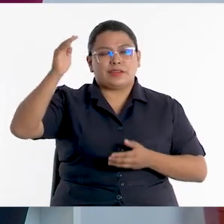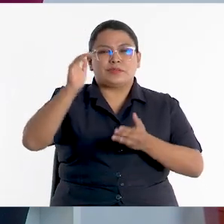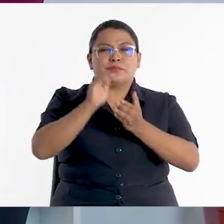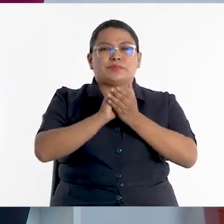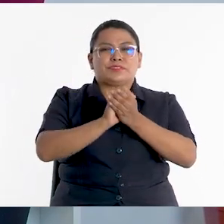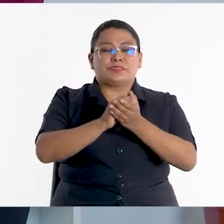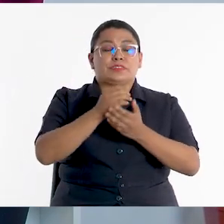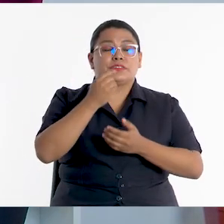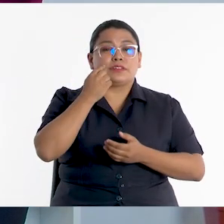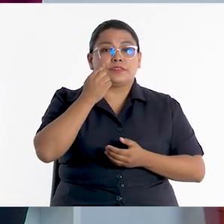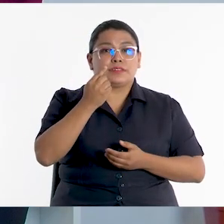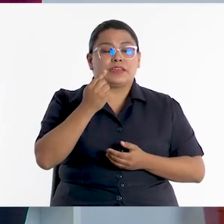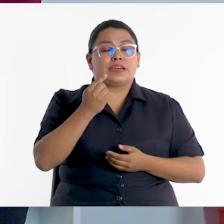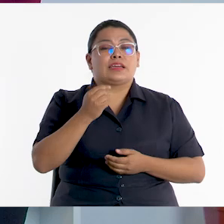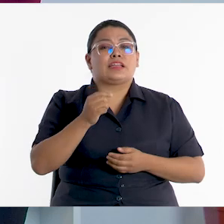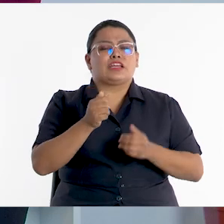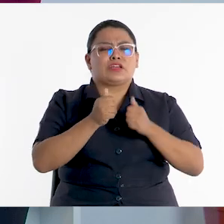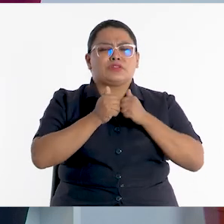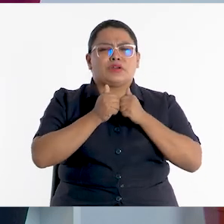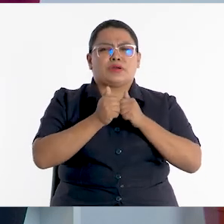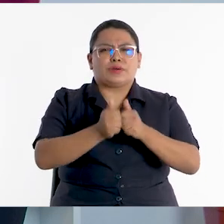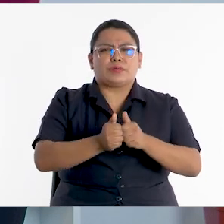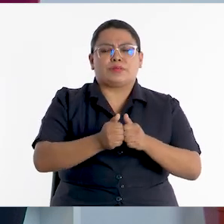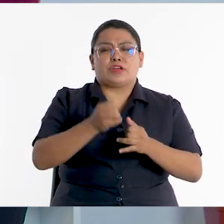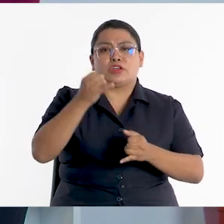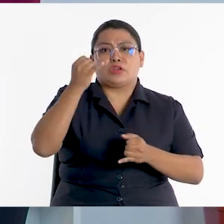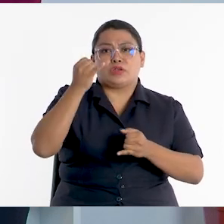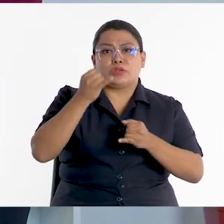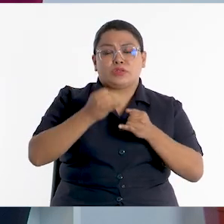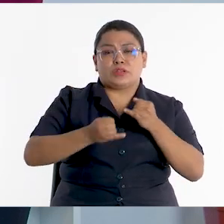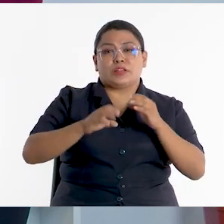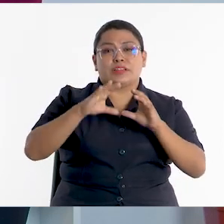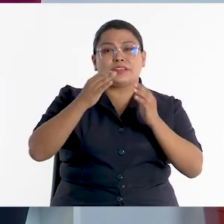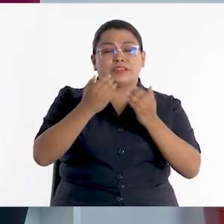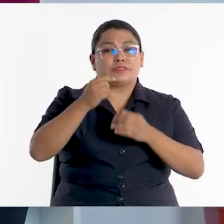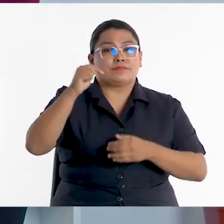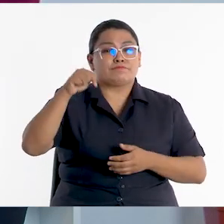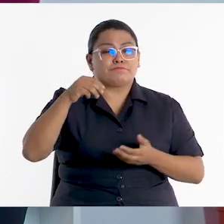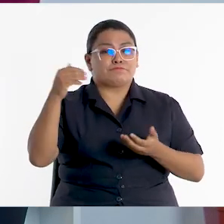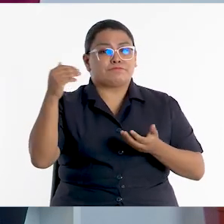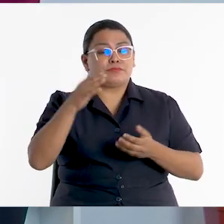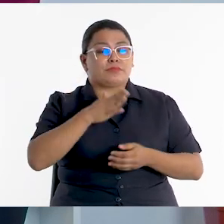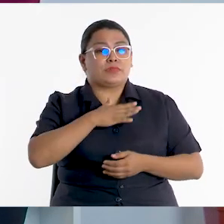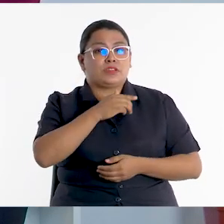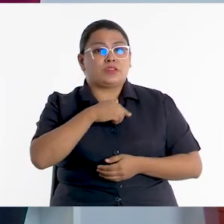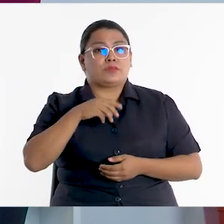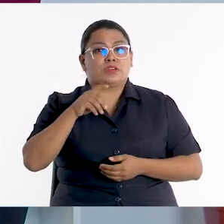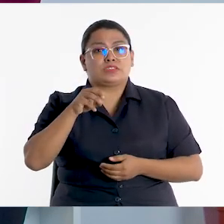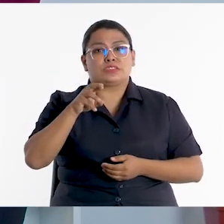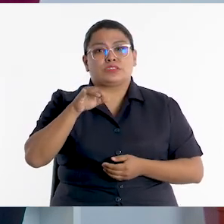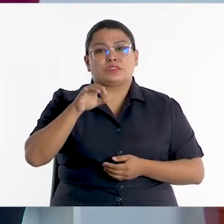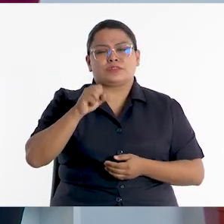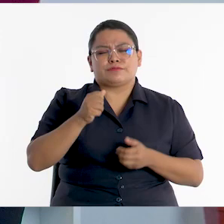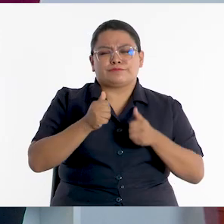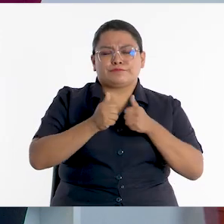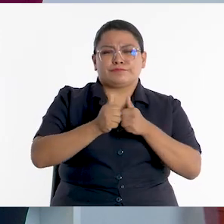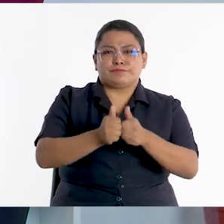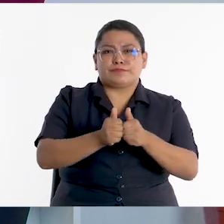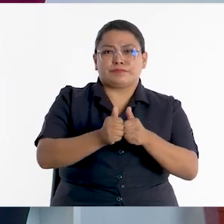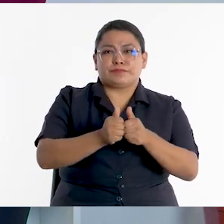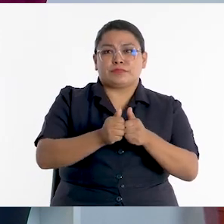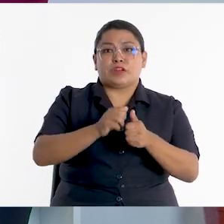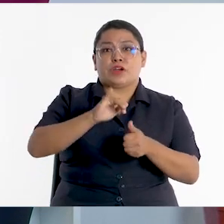placer saludarlos y un privilegio que nos acompañen en el último webinar de este curso. Mi nombre es Doris Ochoa y también nos